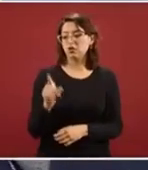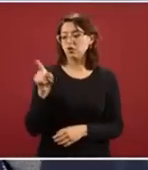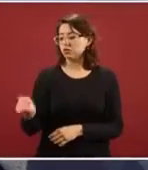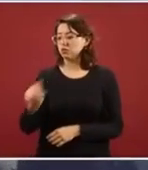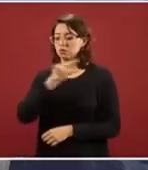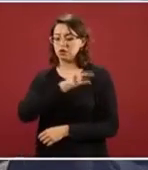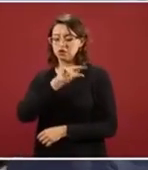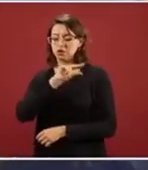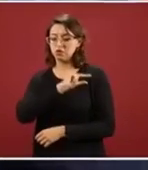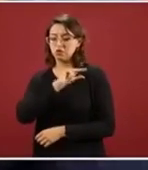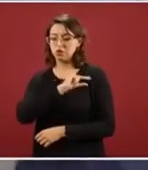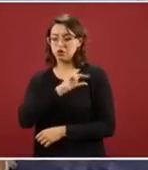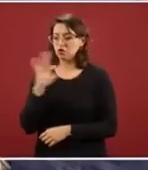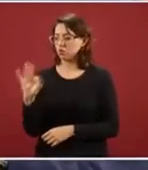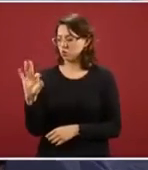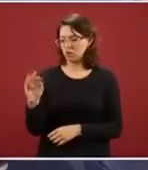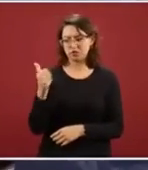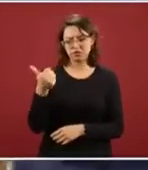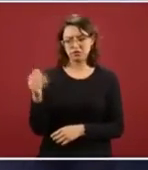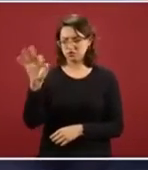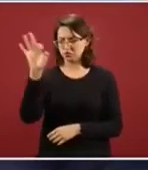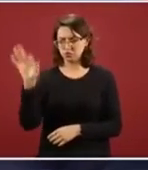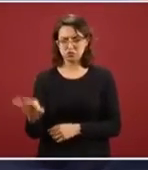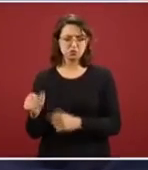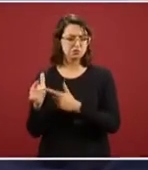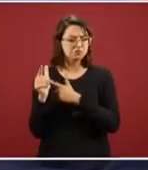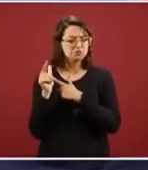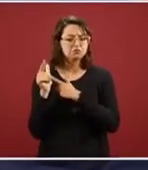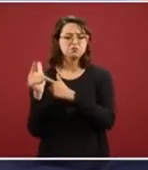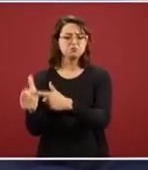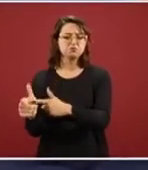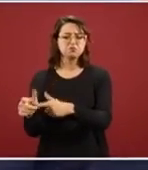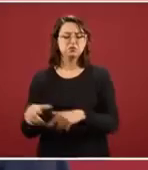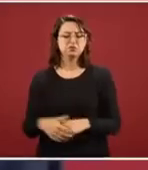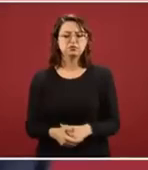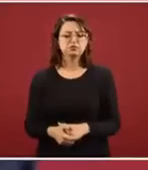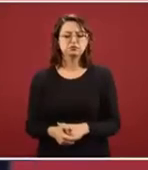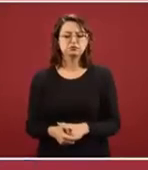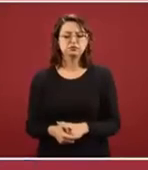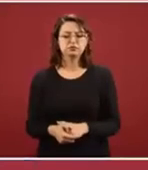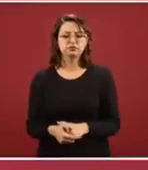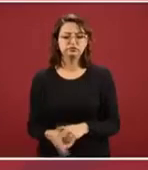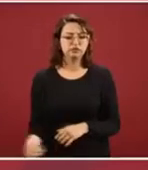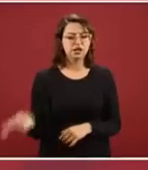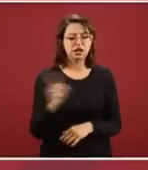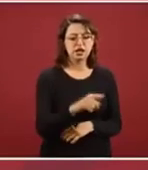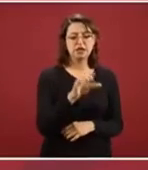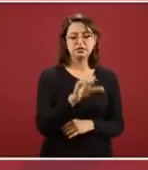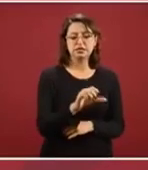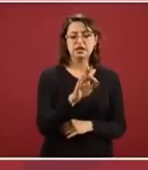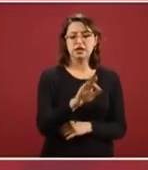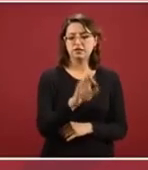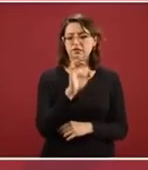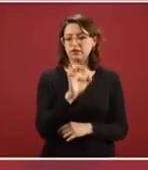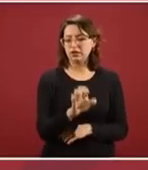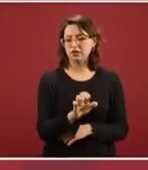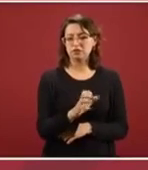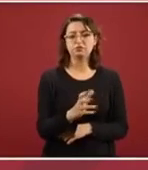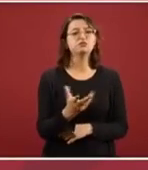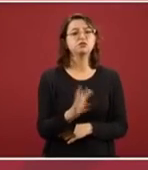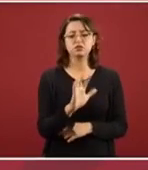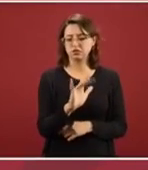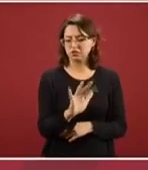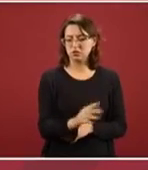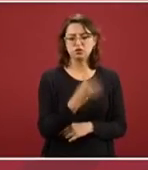tenga el 46% y que la Comisión Federal de Electricidad tenga